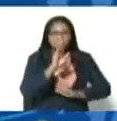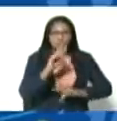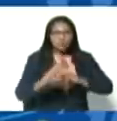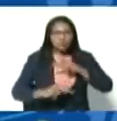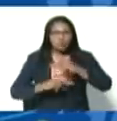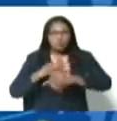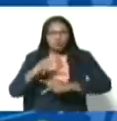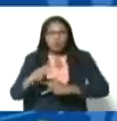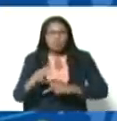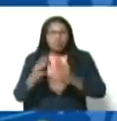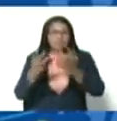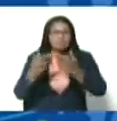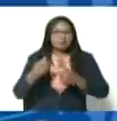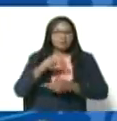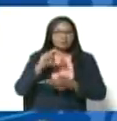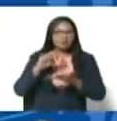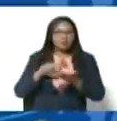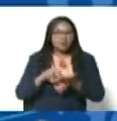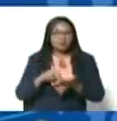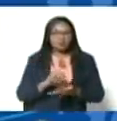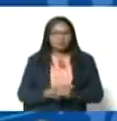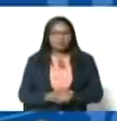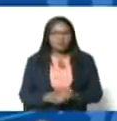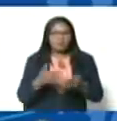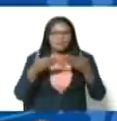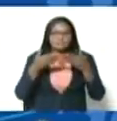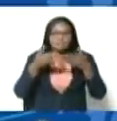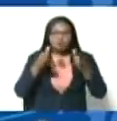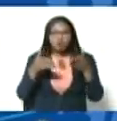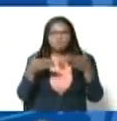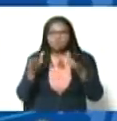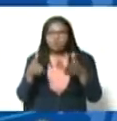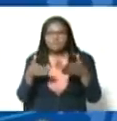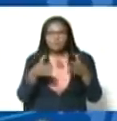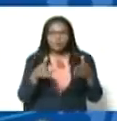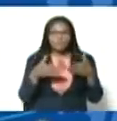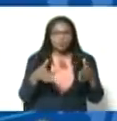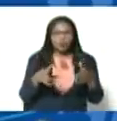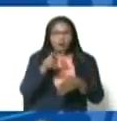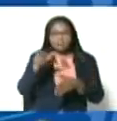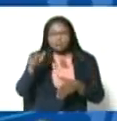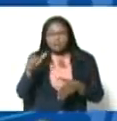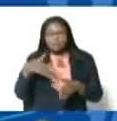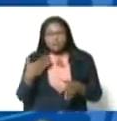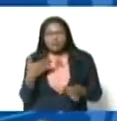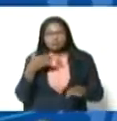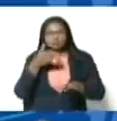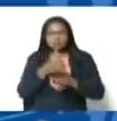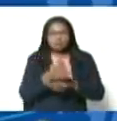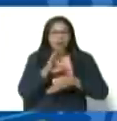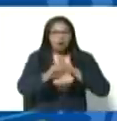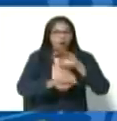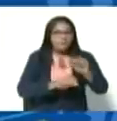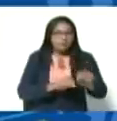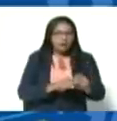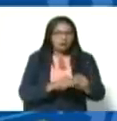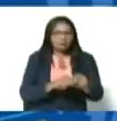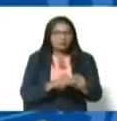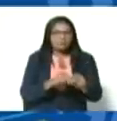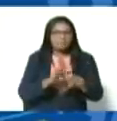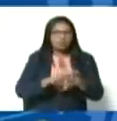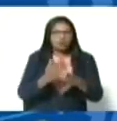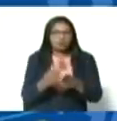de las empresas nacionales, es aperturarle al público general para que pueda acceder a estos precios, recortando las